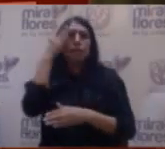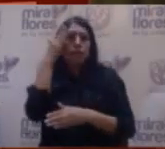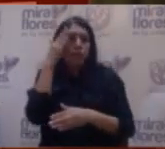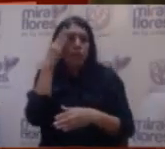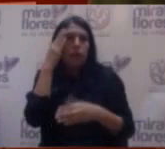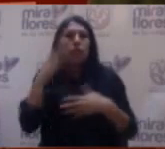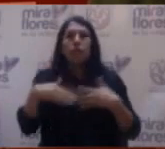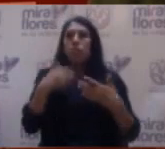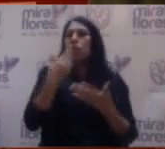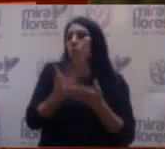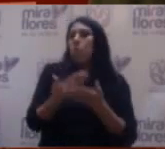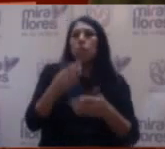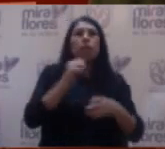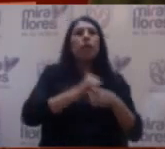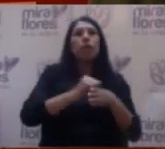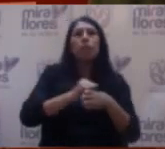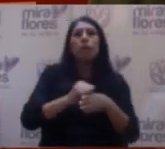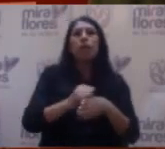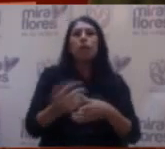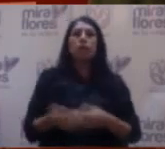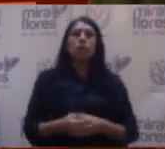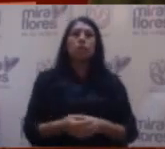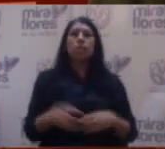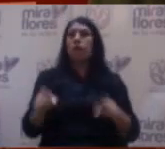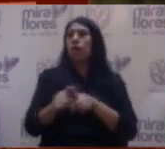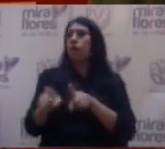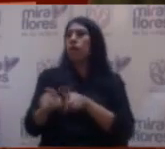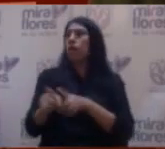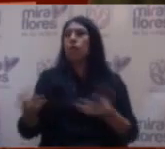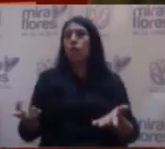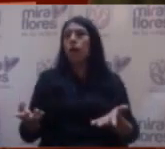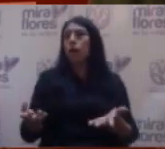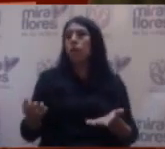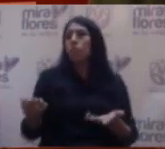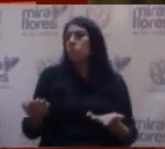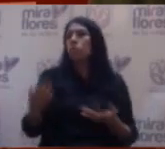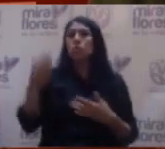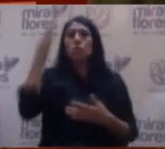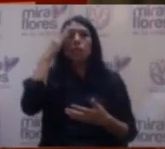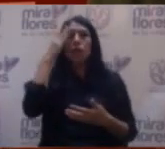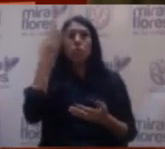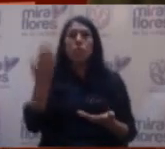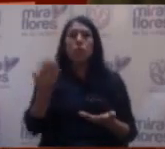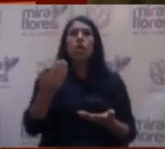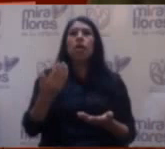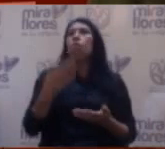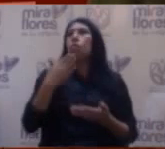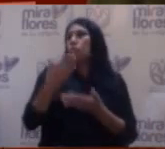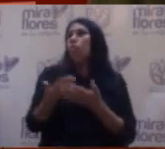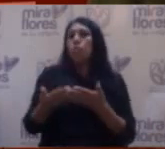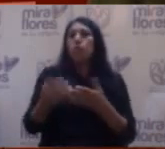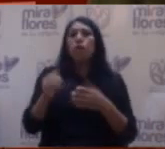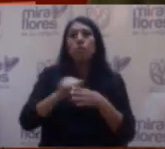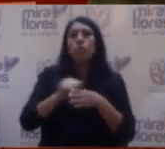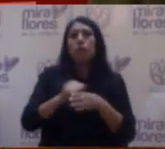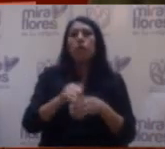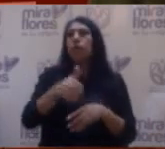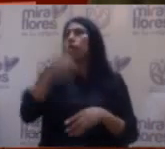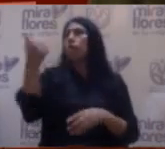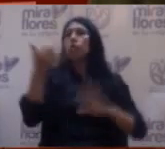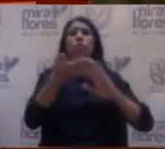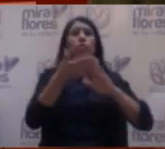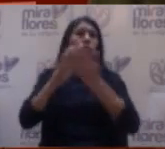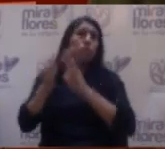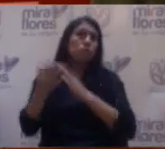y se puedan estas replicar. Así como nosotros conocer las buenas prácticas de los otros pueblos o de los otros municipios,